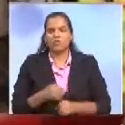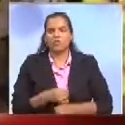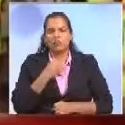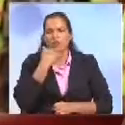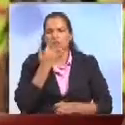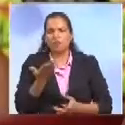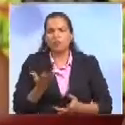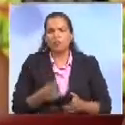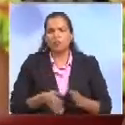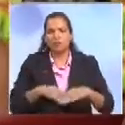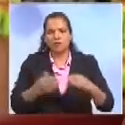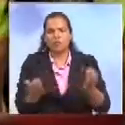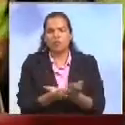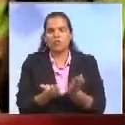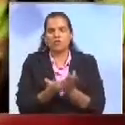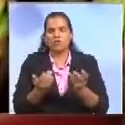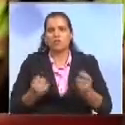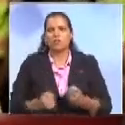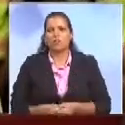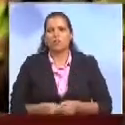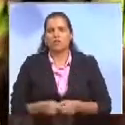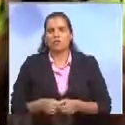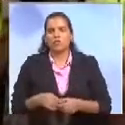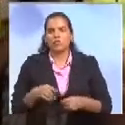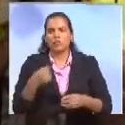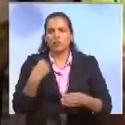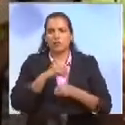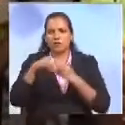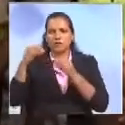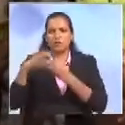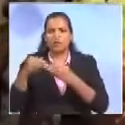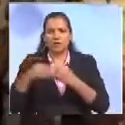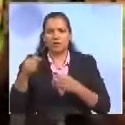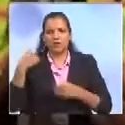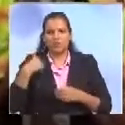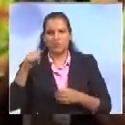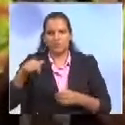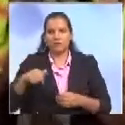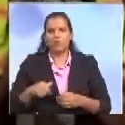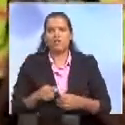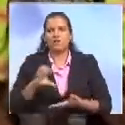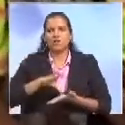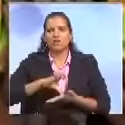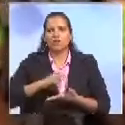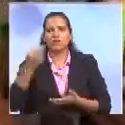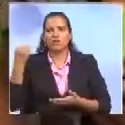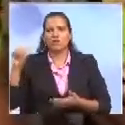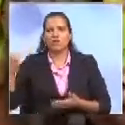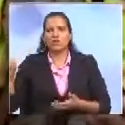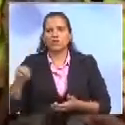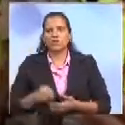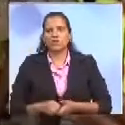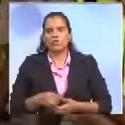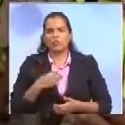impedimento para sacar y recoger la basura. Los recursos que le pertenecen, los recursos que están llevando de acá